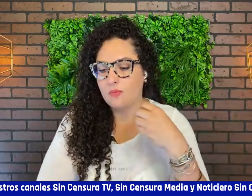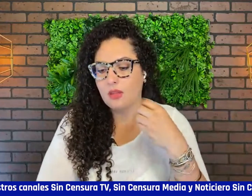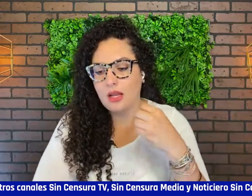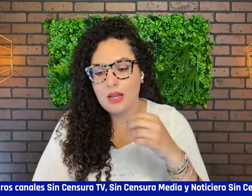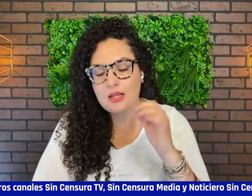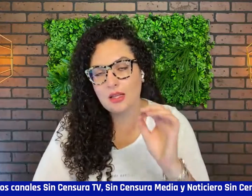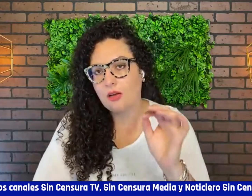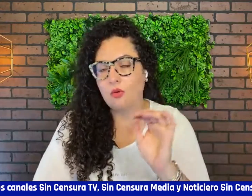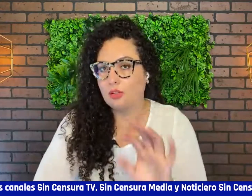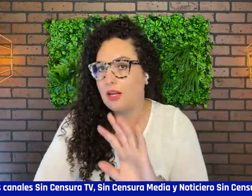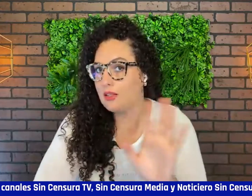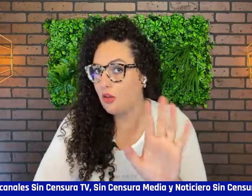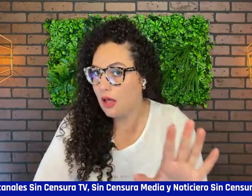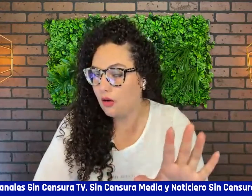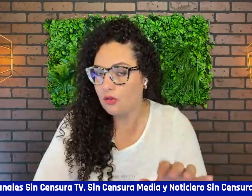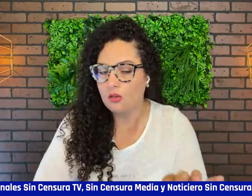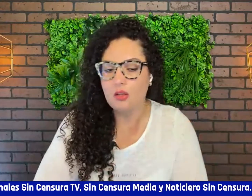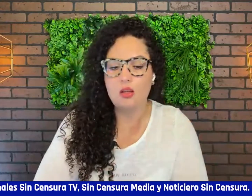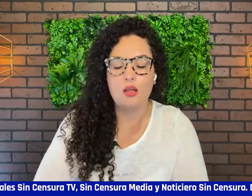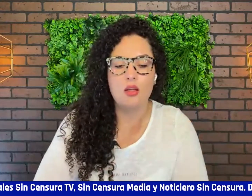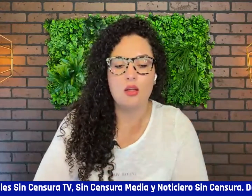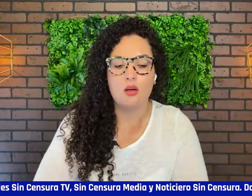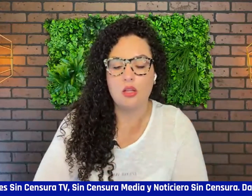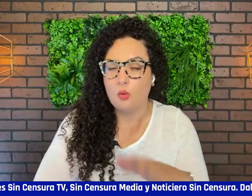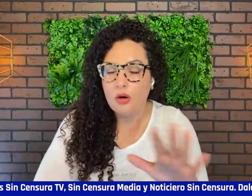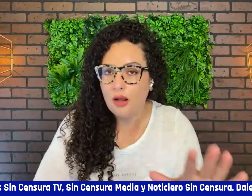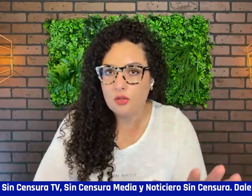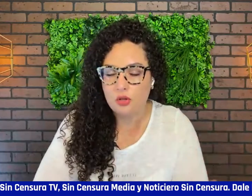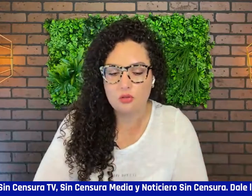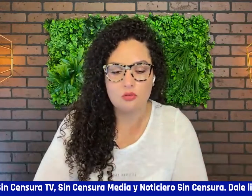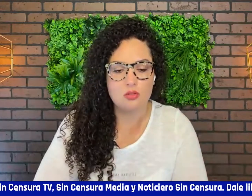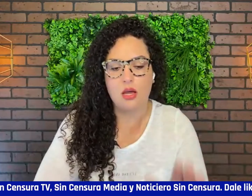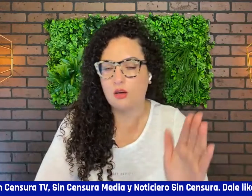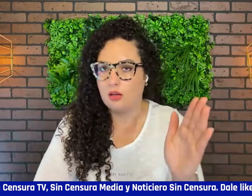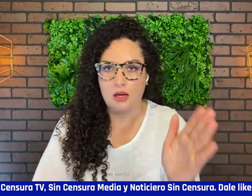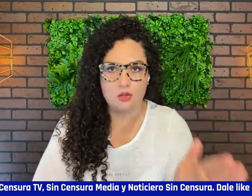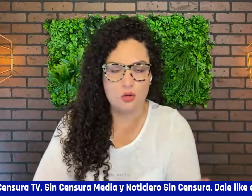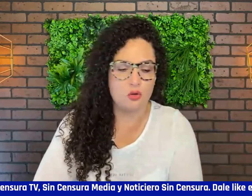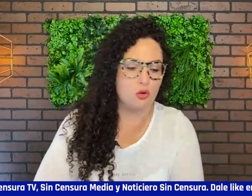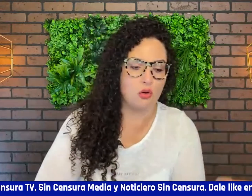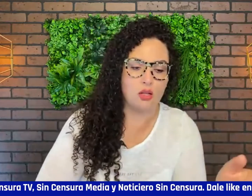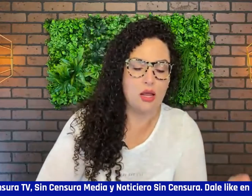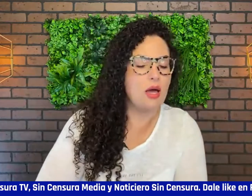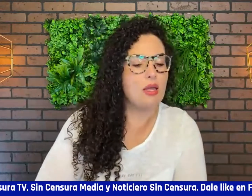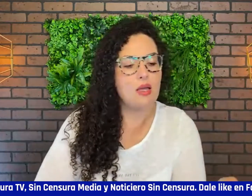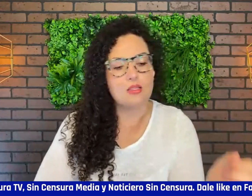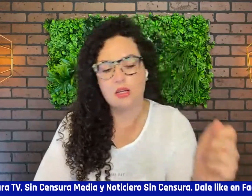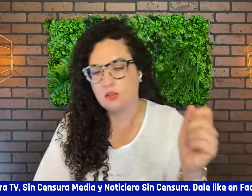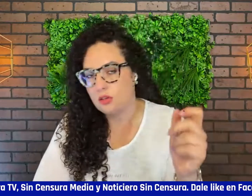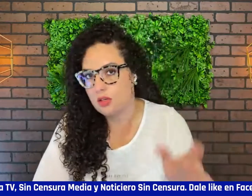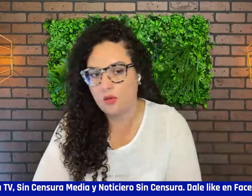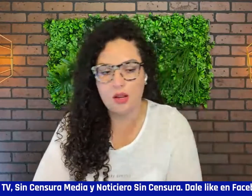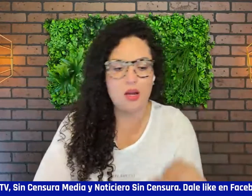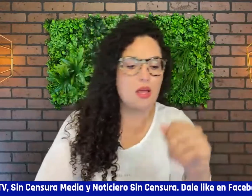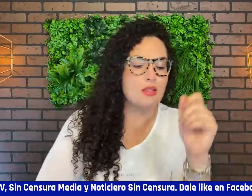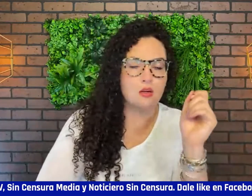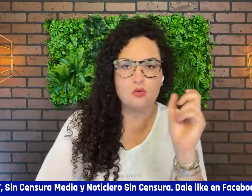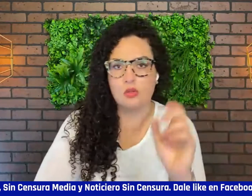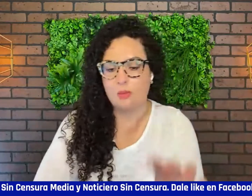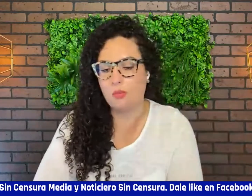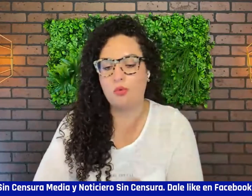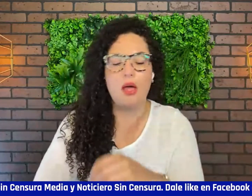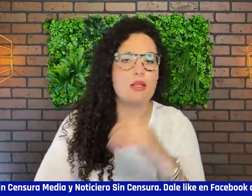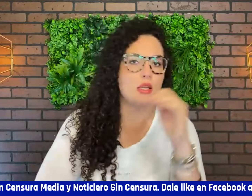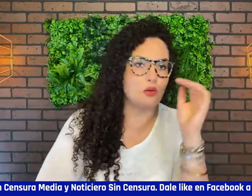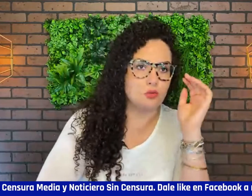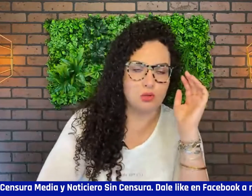perspectiva, que el INE salga fortalecido de algo, de alguna elección, sea elección ordinaria, sea elección extraordinaria, sea